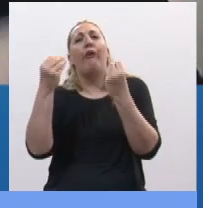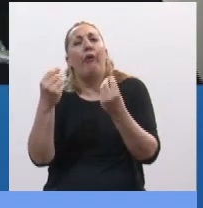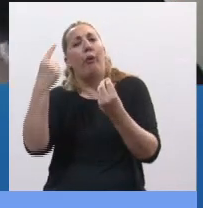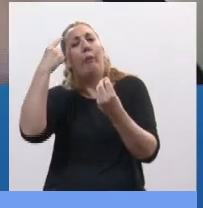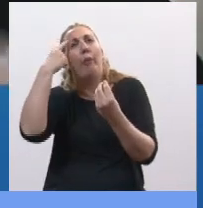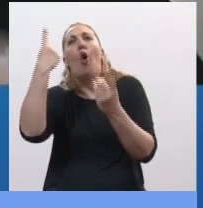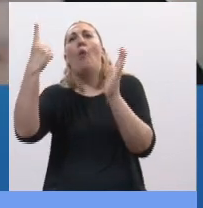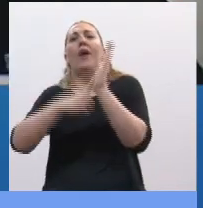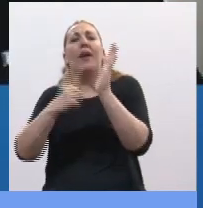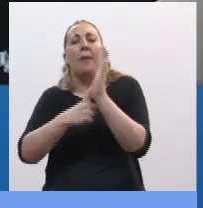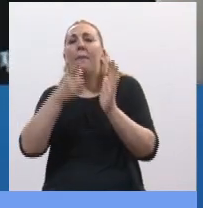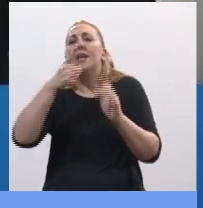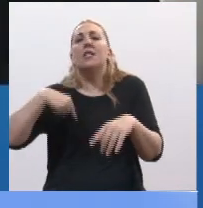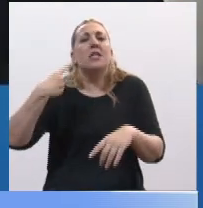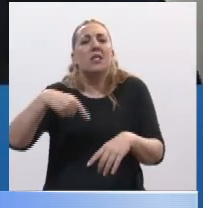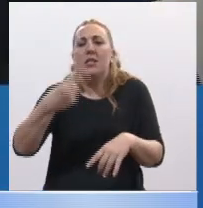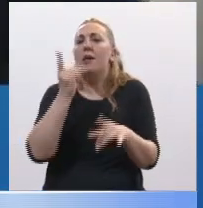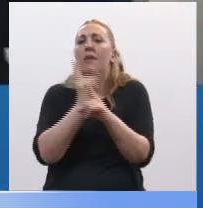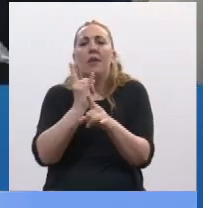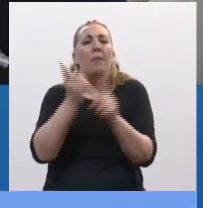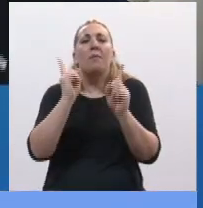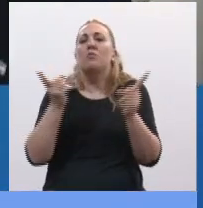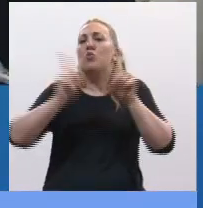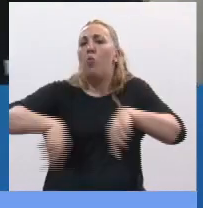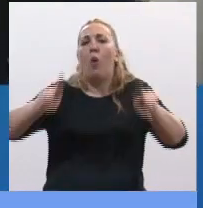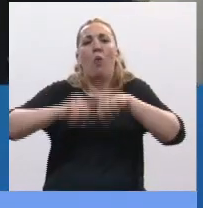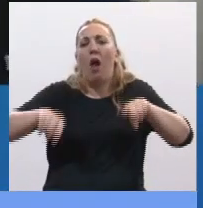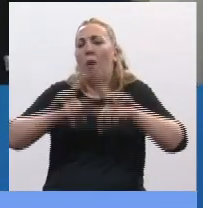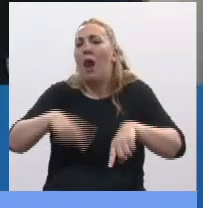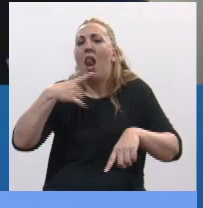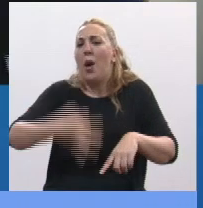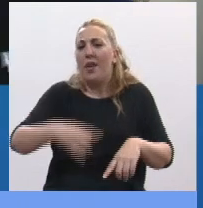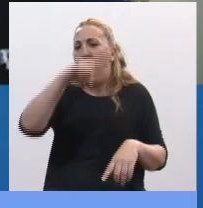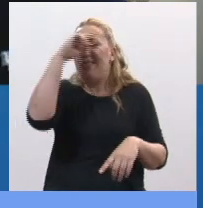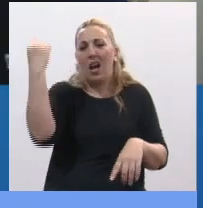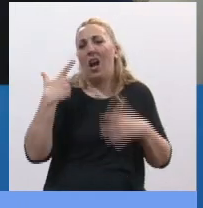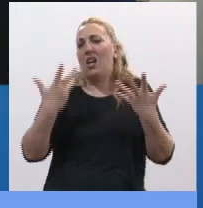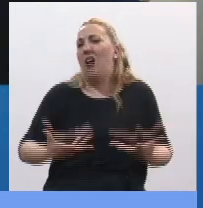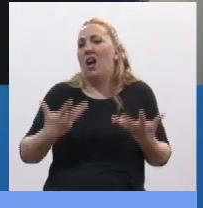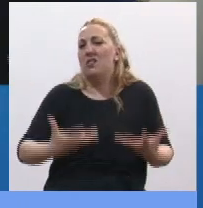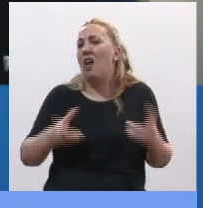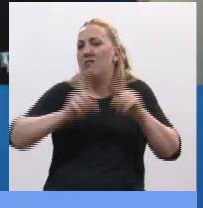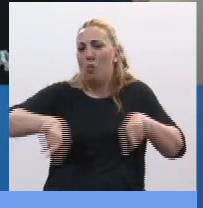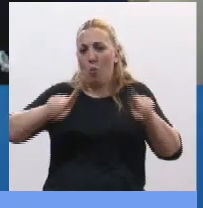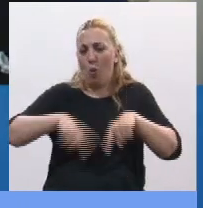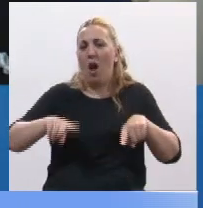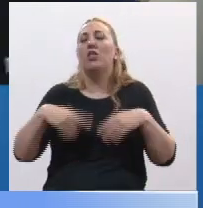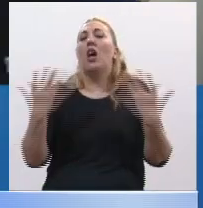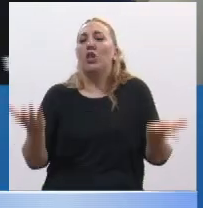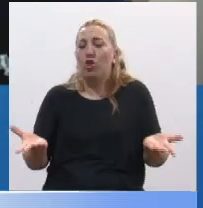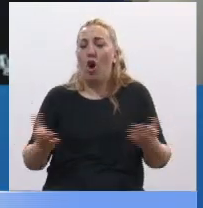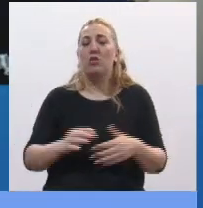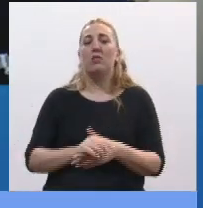de la letra de un reglamento. Parece recurrente y la verdad que cansan esas recurrencias. Entonces, como